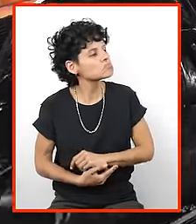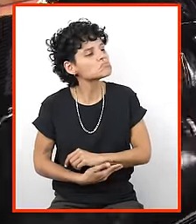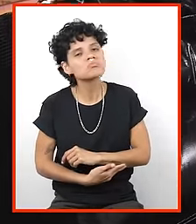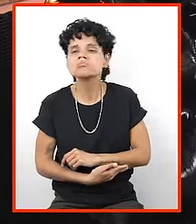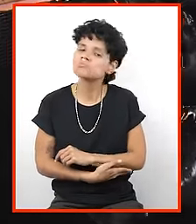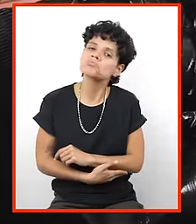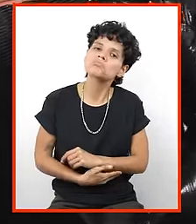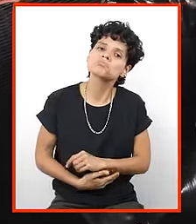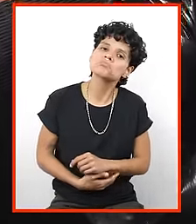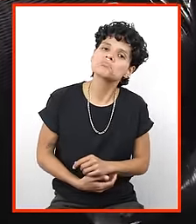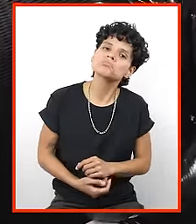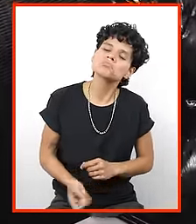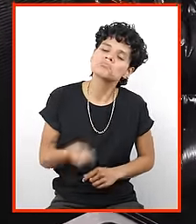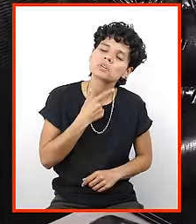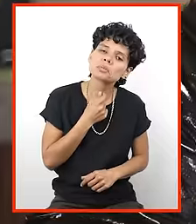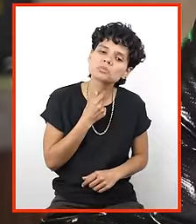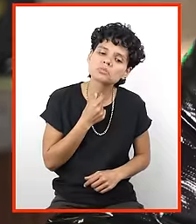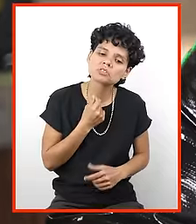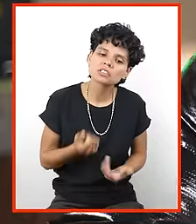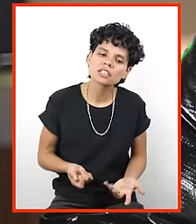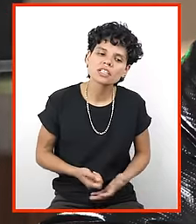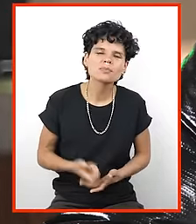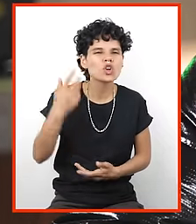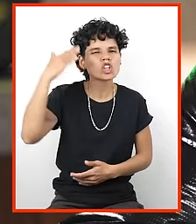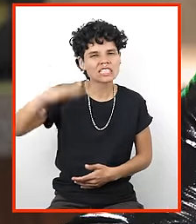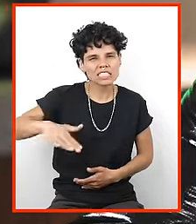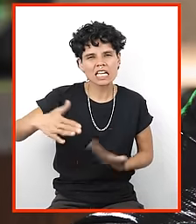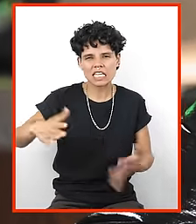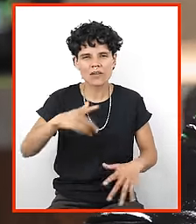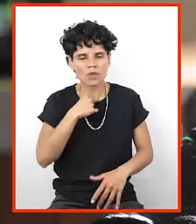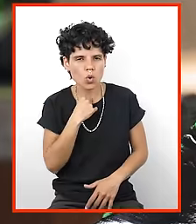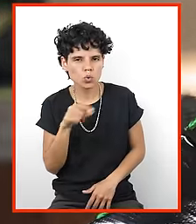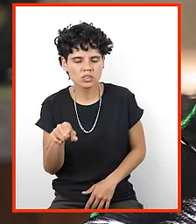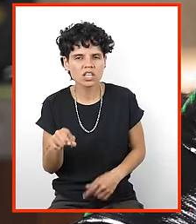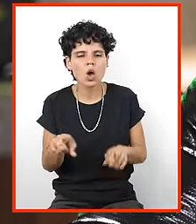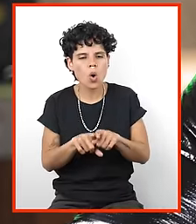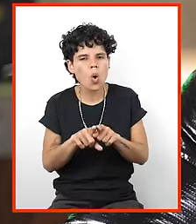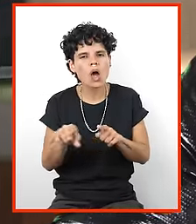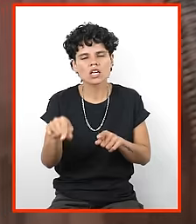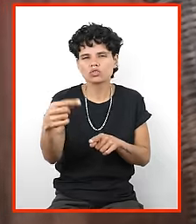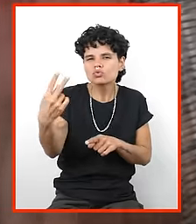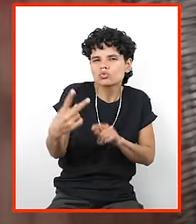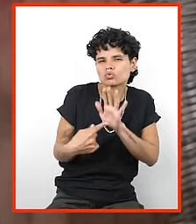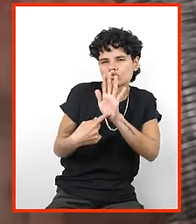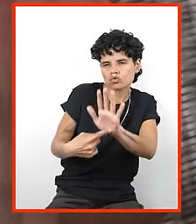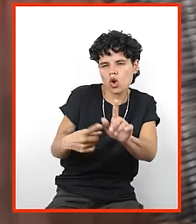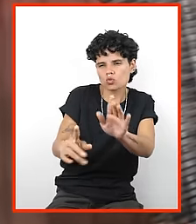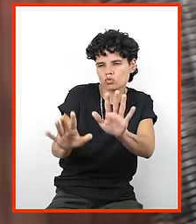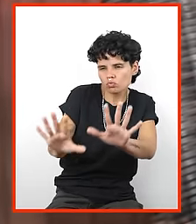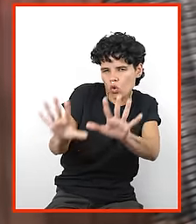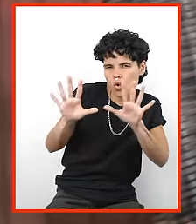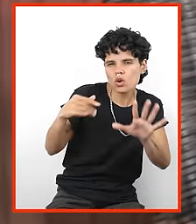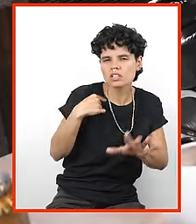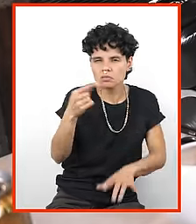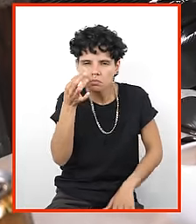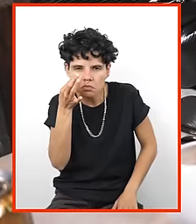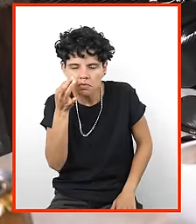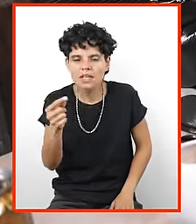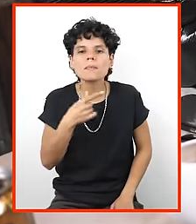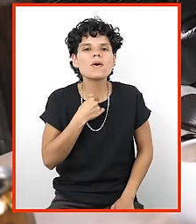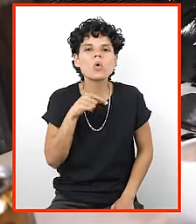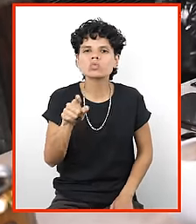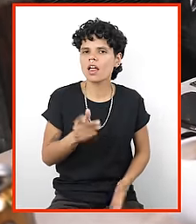¿Te gustó de ella desde chica? ¿Qué? La potencia que tenía para hacer su show, lo entregué a él, ¿no? Me gusta mucho